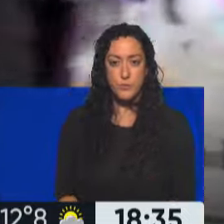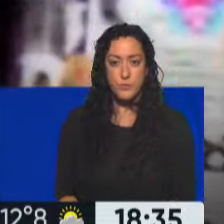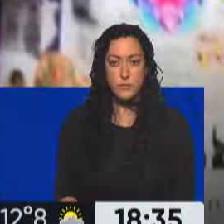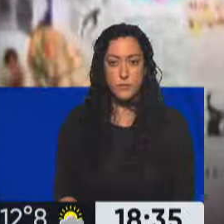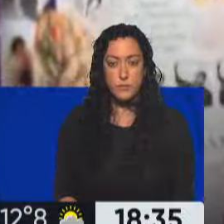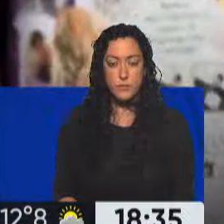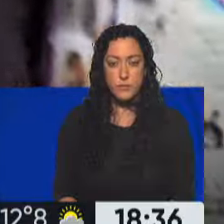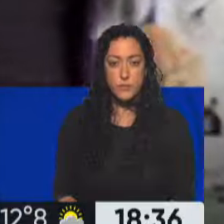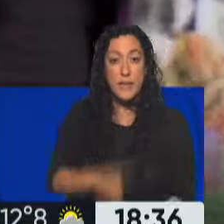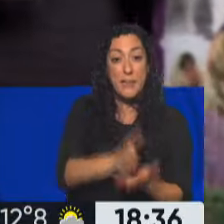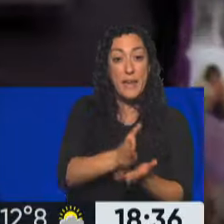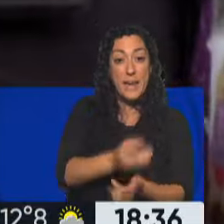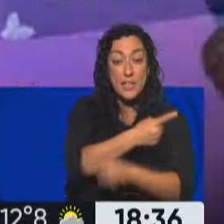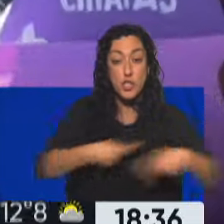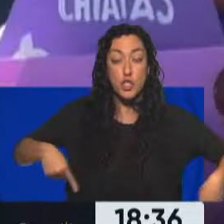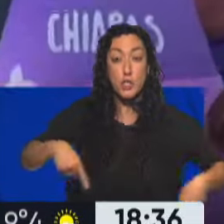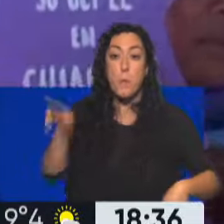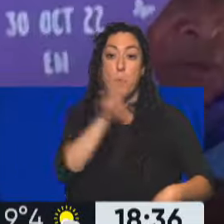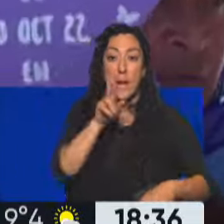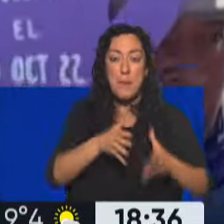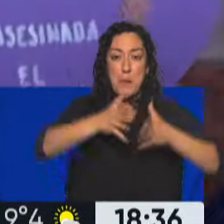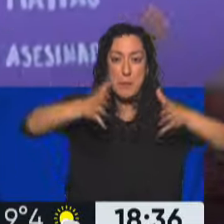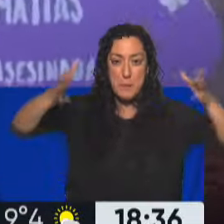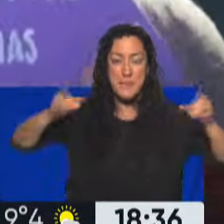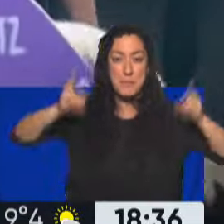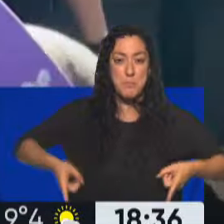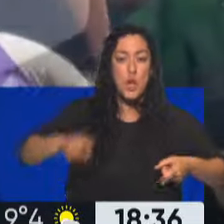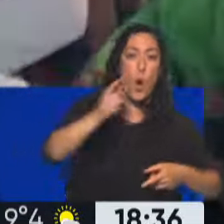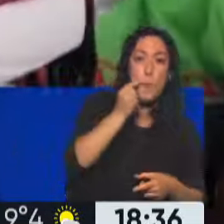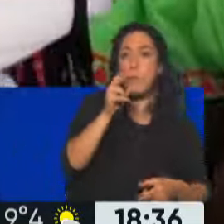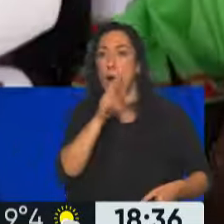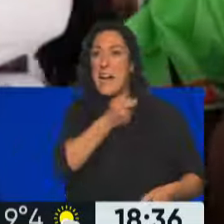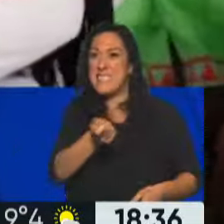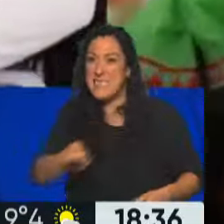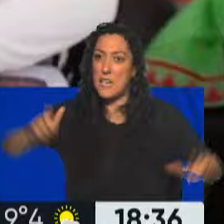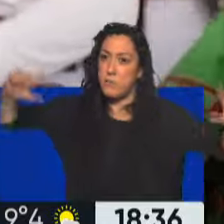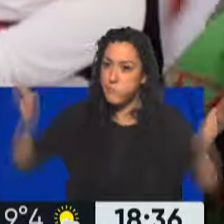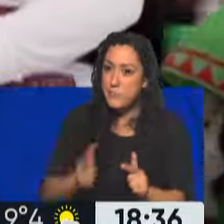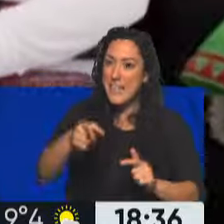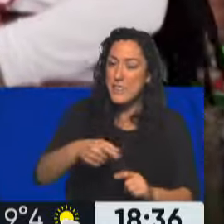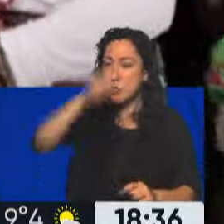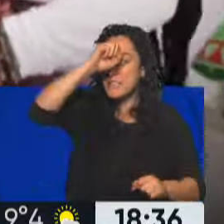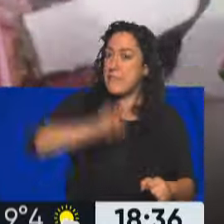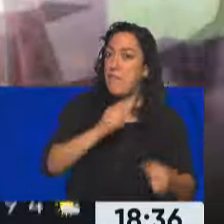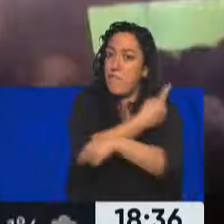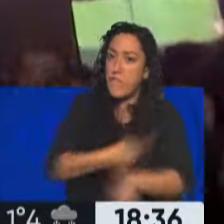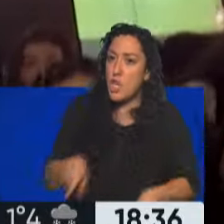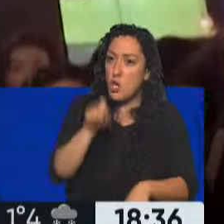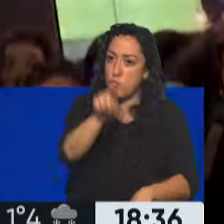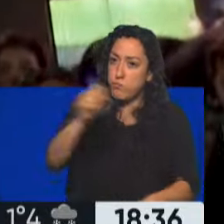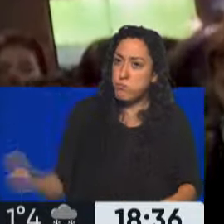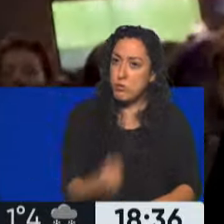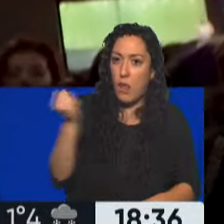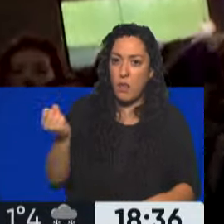La ampliación de los derechos de las mujeres y el combate a los femicidios será otro de los desafíos relevantes de Claudia Sheinbaum.